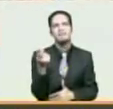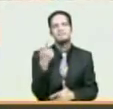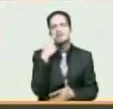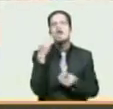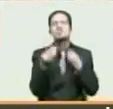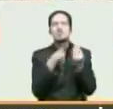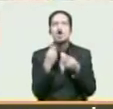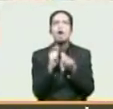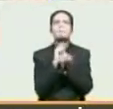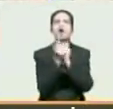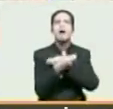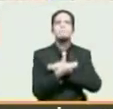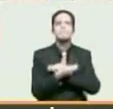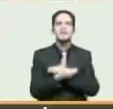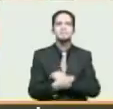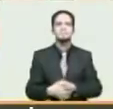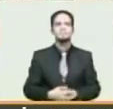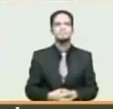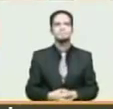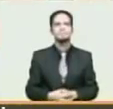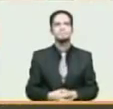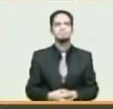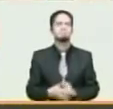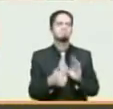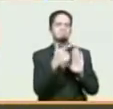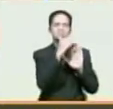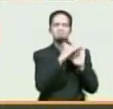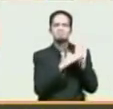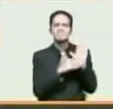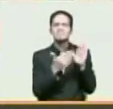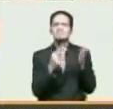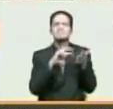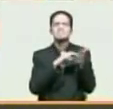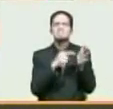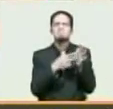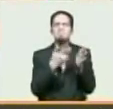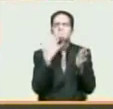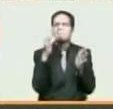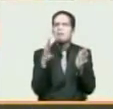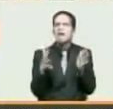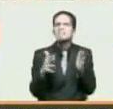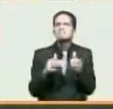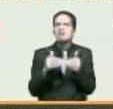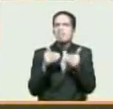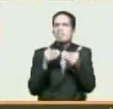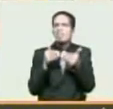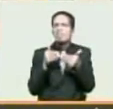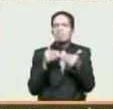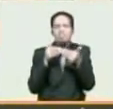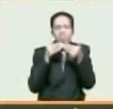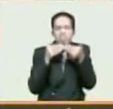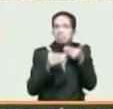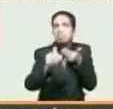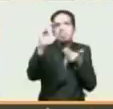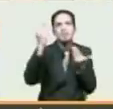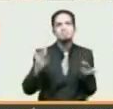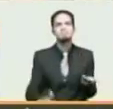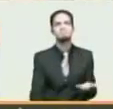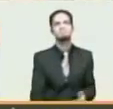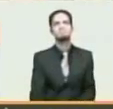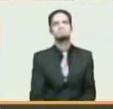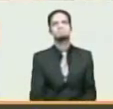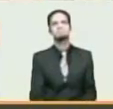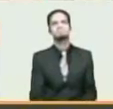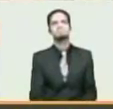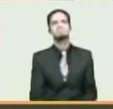cambiar. Pero una Constitución parecía que era eterna, para siempre. ¿Para quién? Para